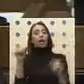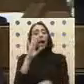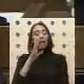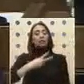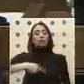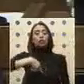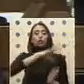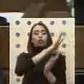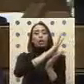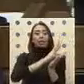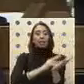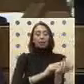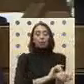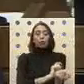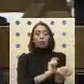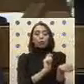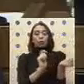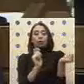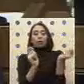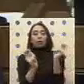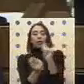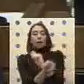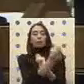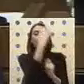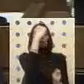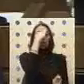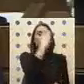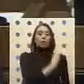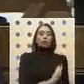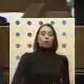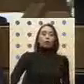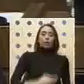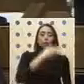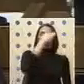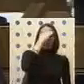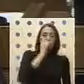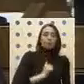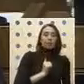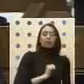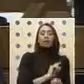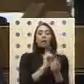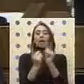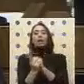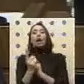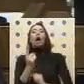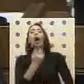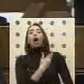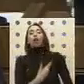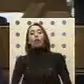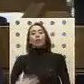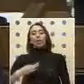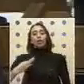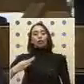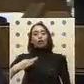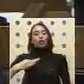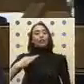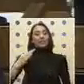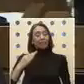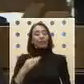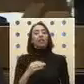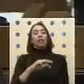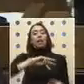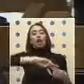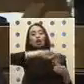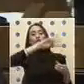fuimos ejemplo de una transición de un gobierno militar a un gobierno civil. Y así la Concertación durante 20